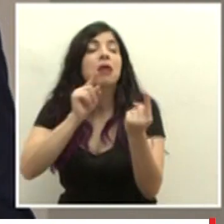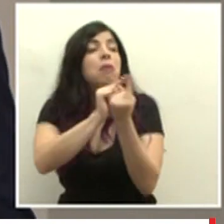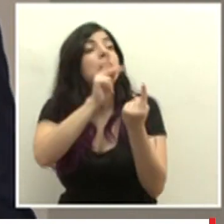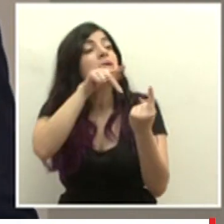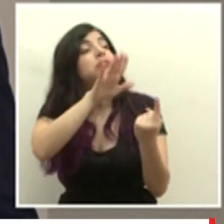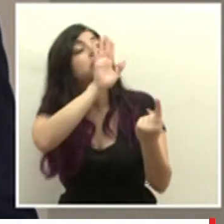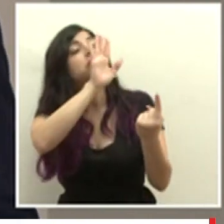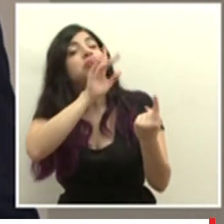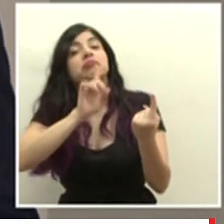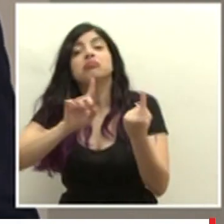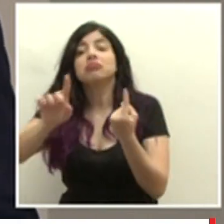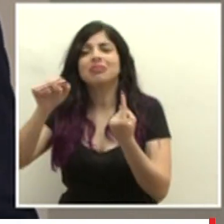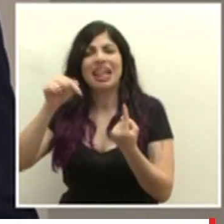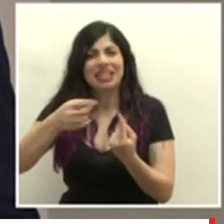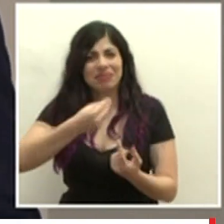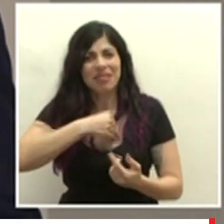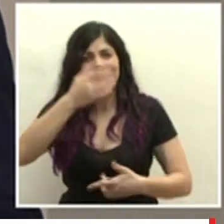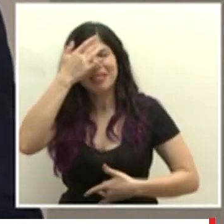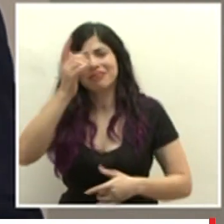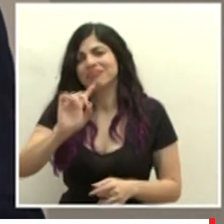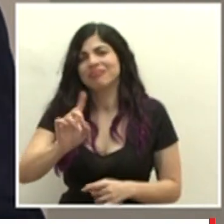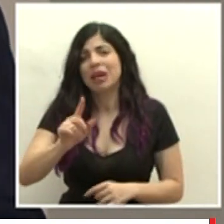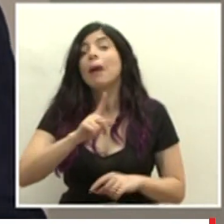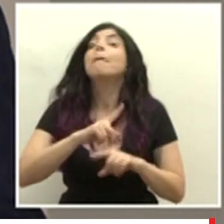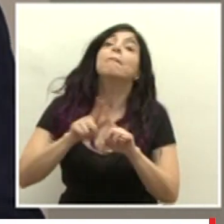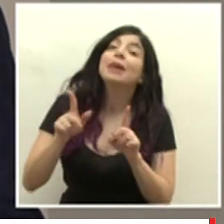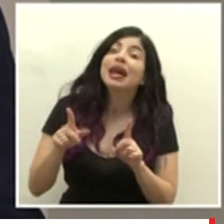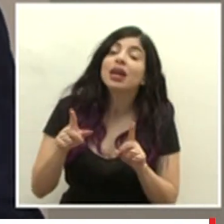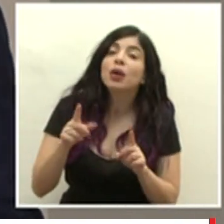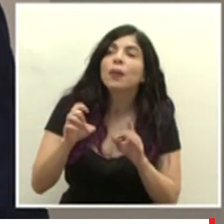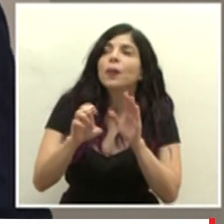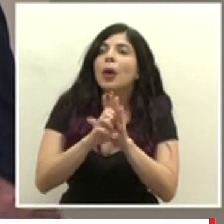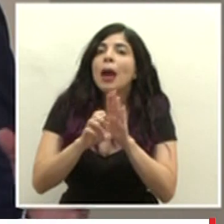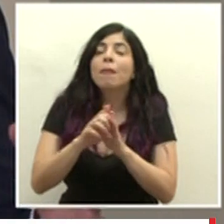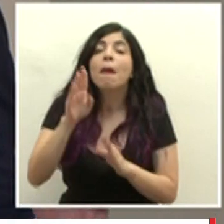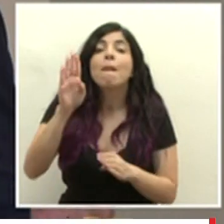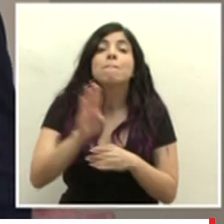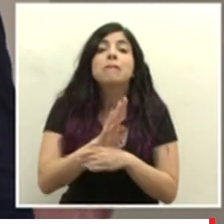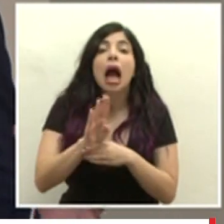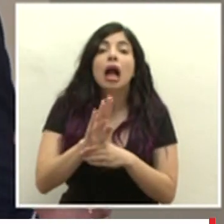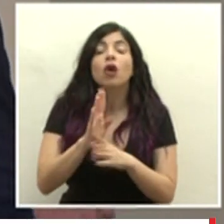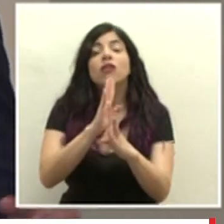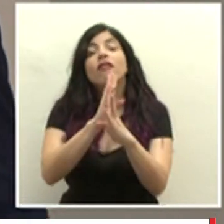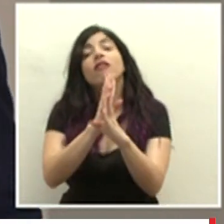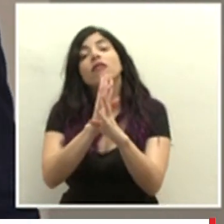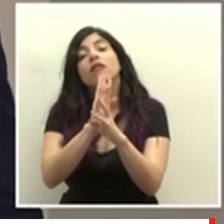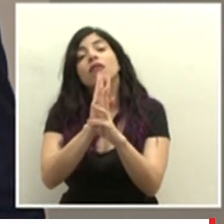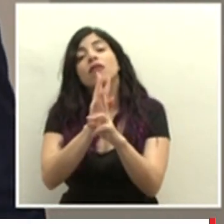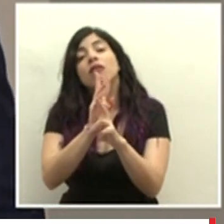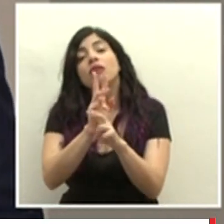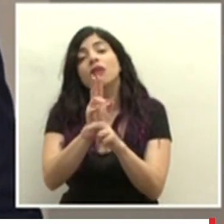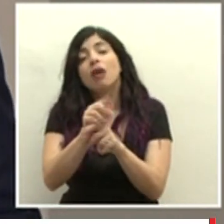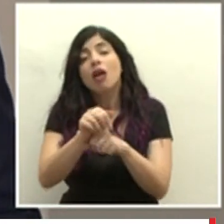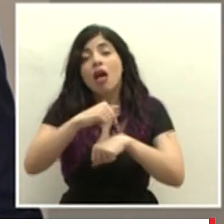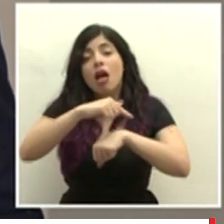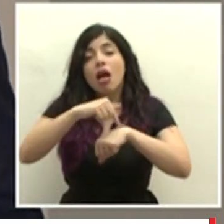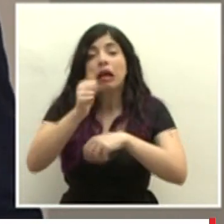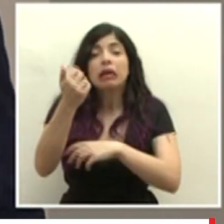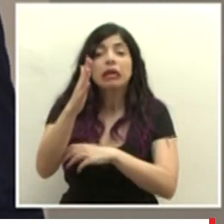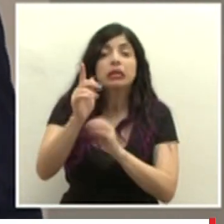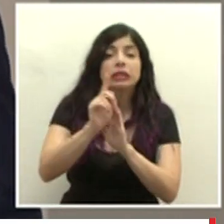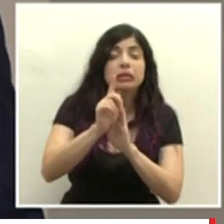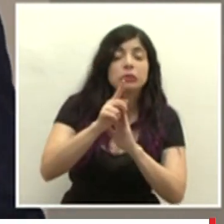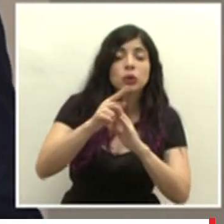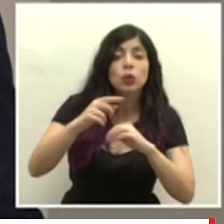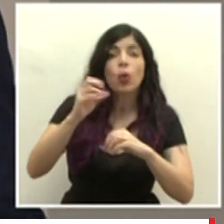simplemente lo saludó, por eso usted no se va a contagiar. Pero hablamos, por ejemplo, en un banco en donde usted hace una fila y está ahí mucho tiempo, posiblemente 15 minutos o